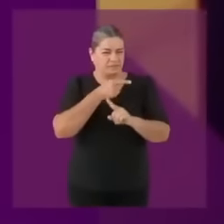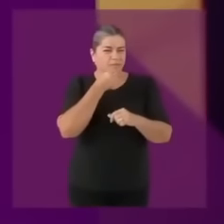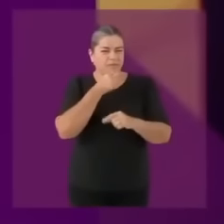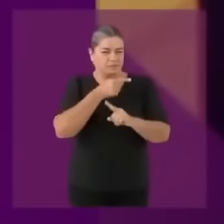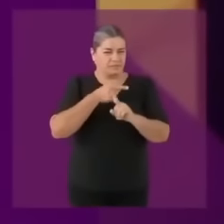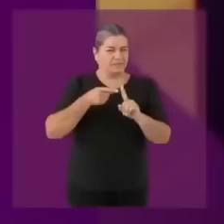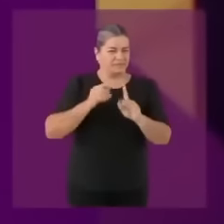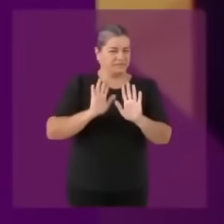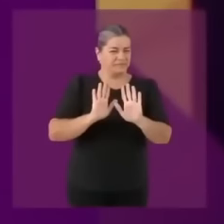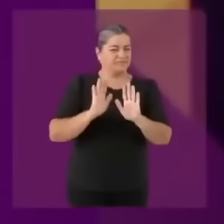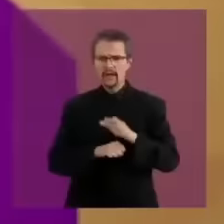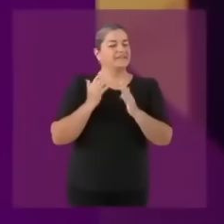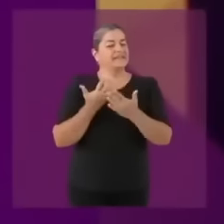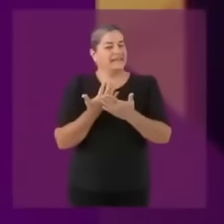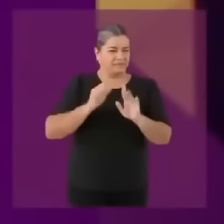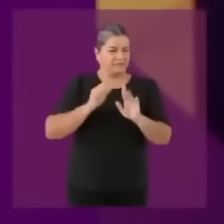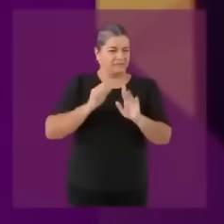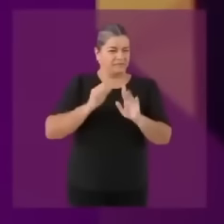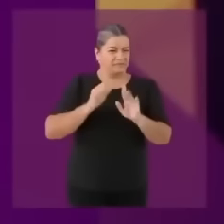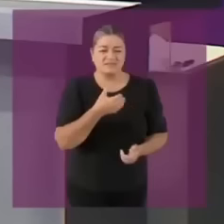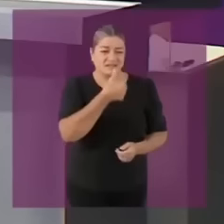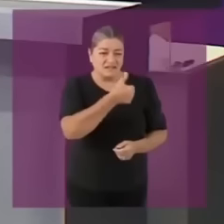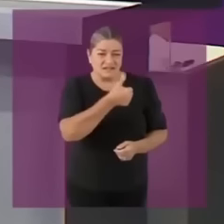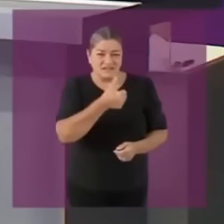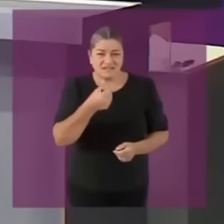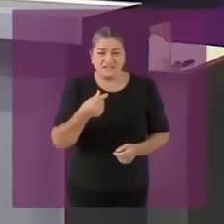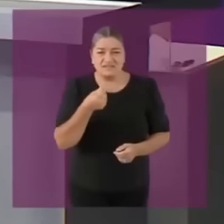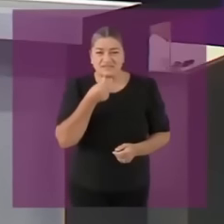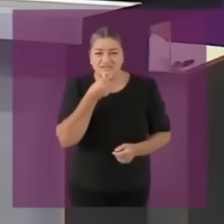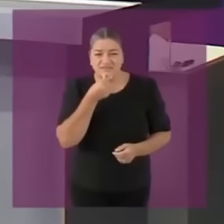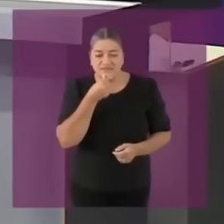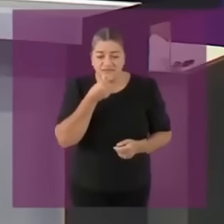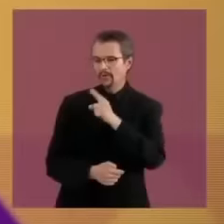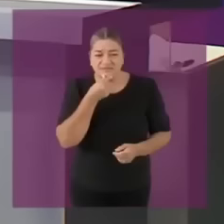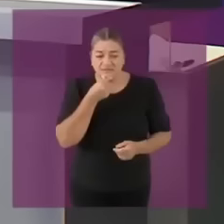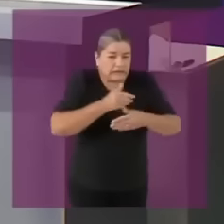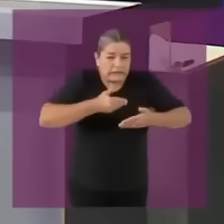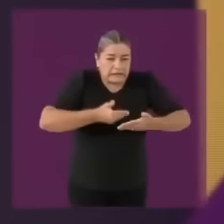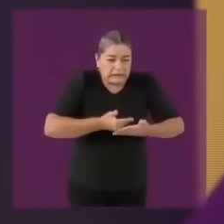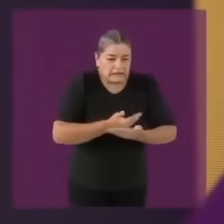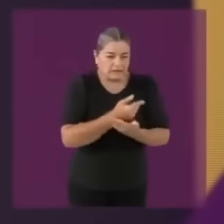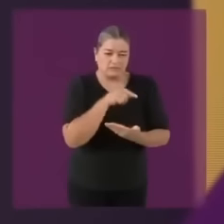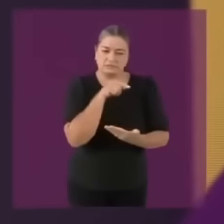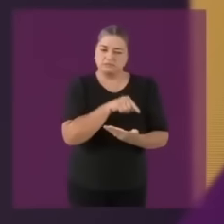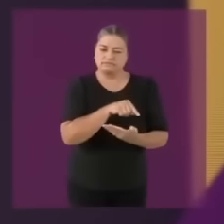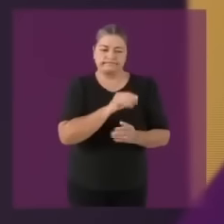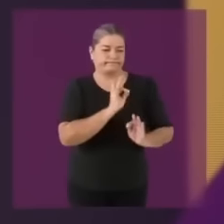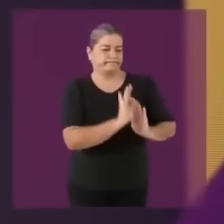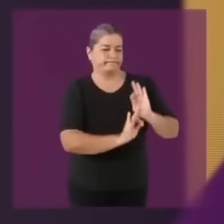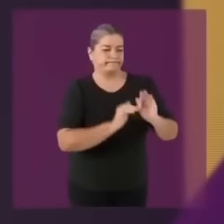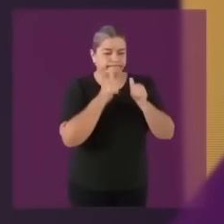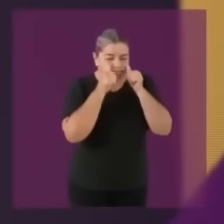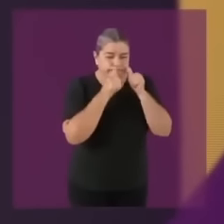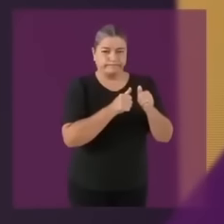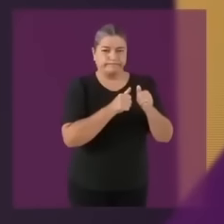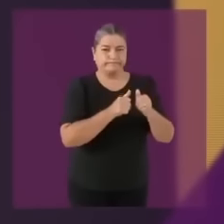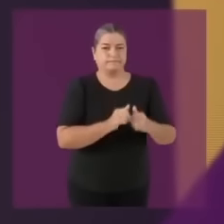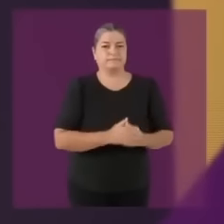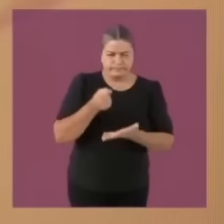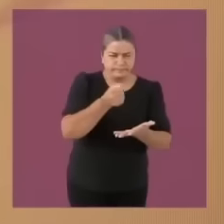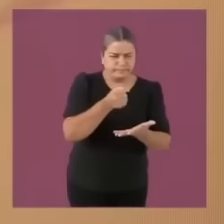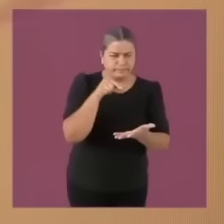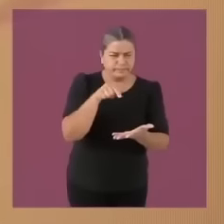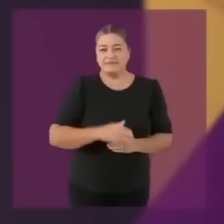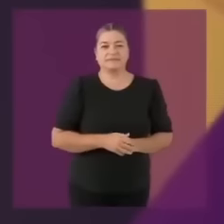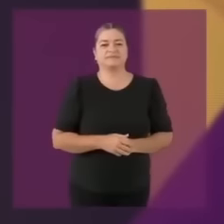chingado eres? Soy tu papá. Gracias, candidato Corto, candidata Xochitl Gálvez. ¿Usted come pan